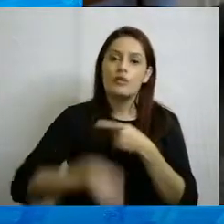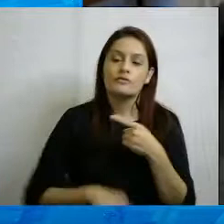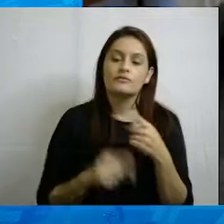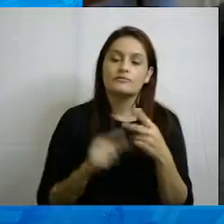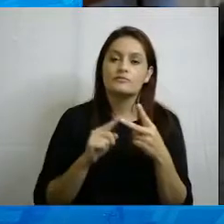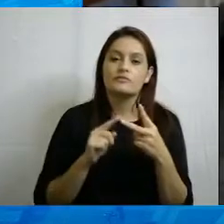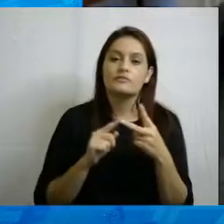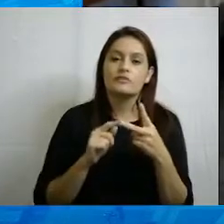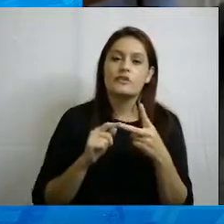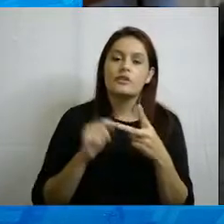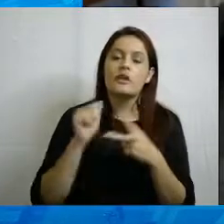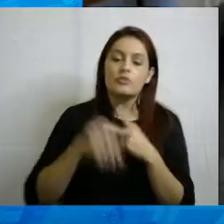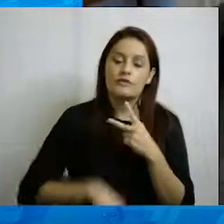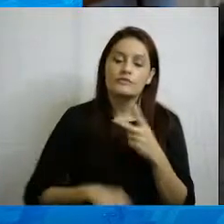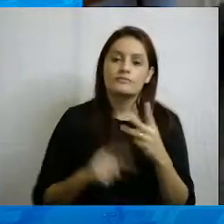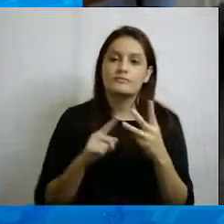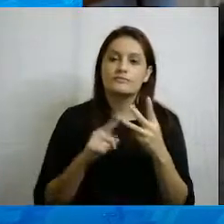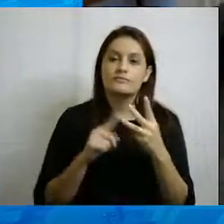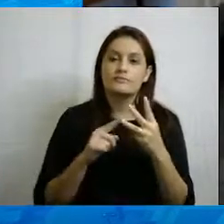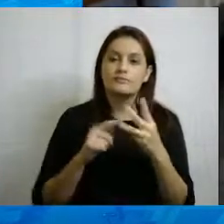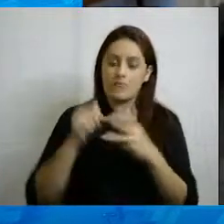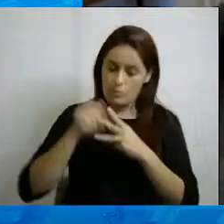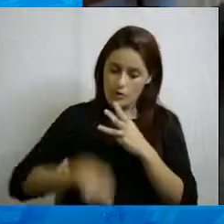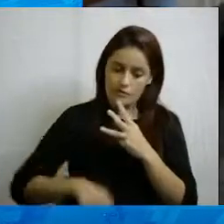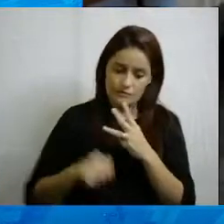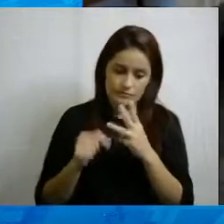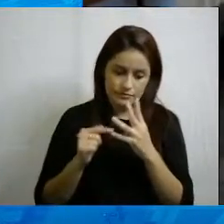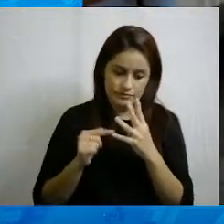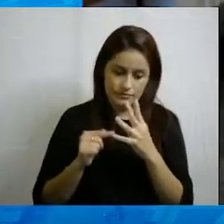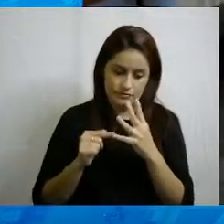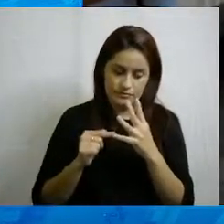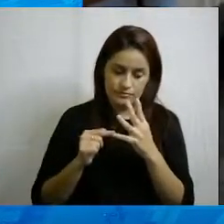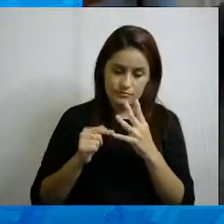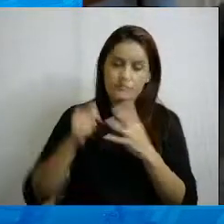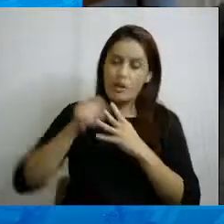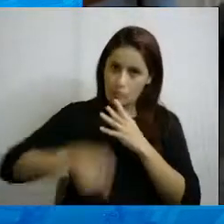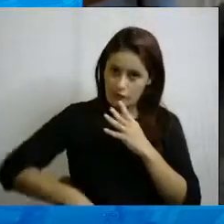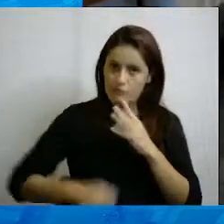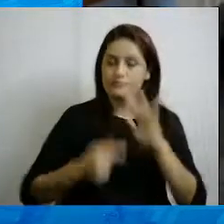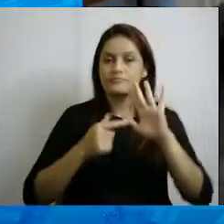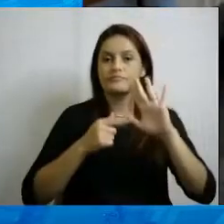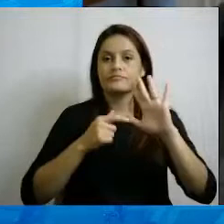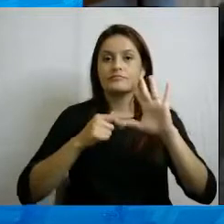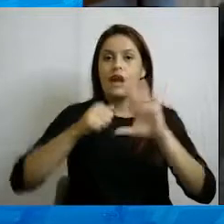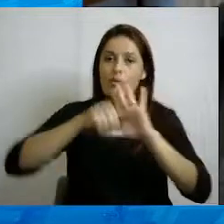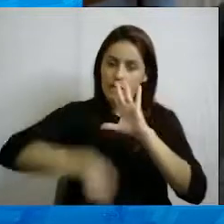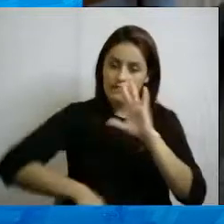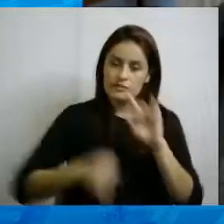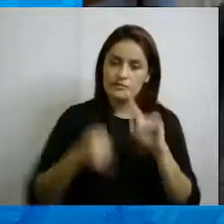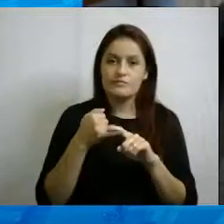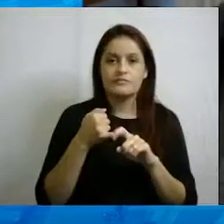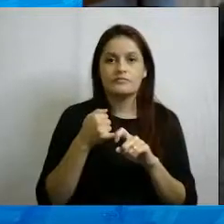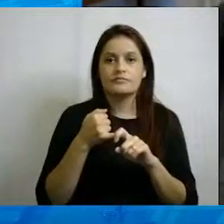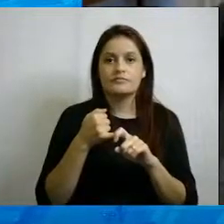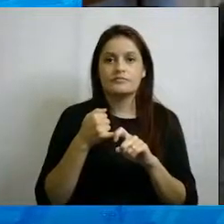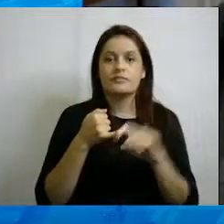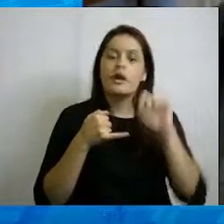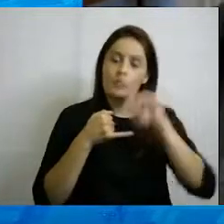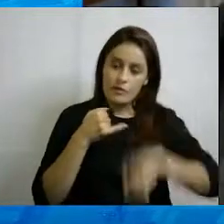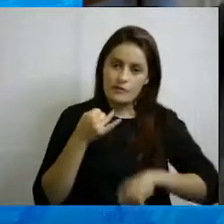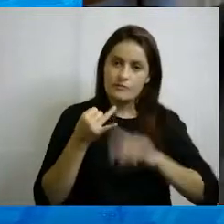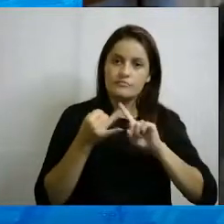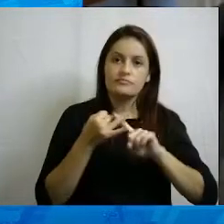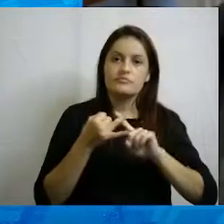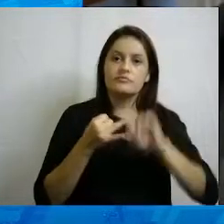Señor Domínguez. Apruebo. Señor Alarcón. Apruebo. Señor Enríquez. Apruebo. Señor Cavión. Señor Pérez. Apruebo.